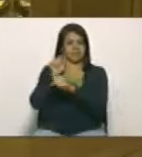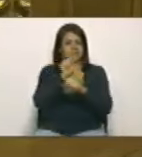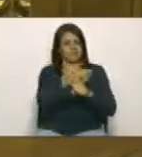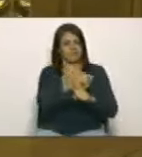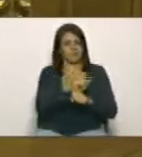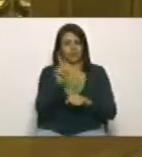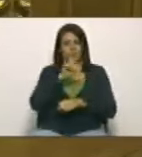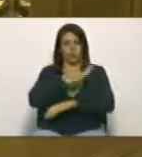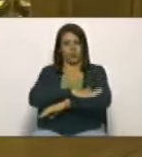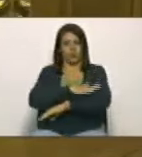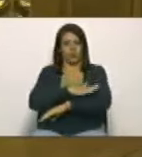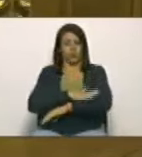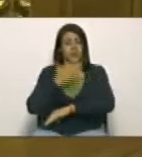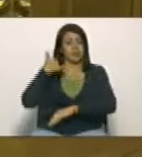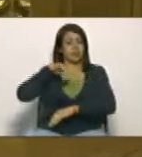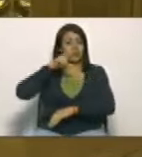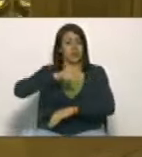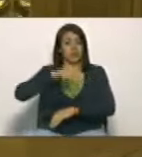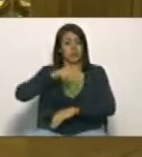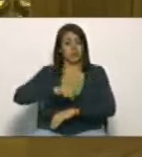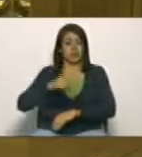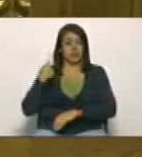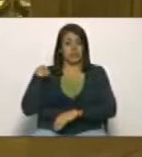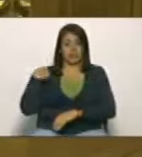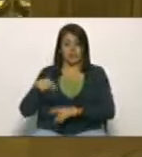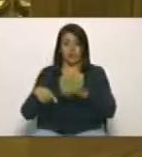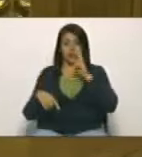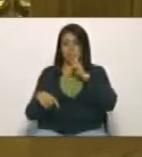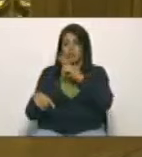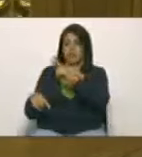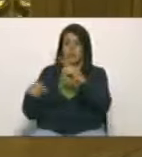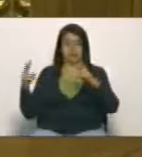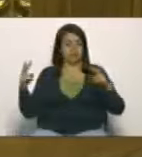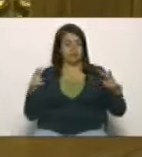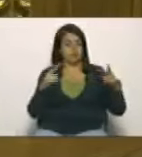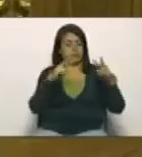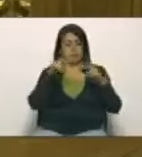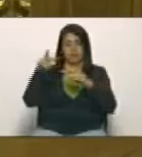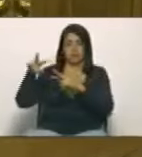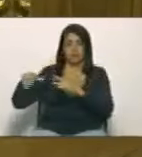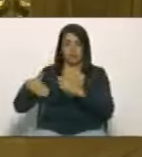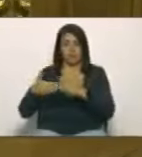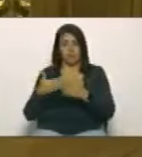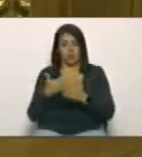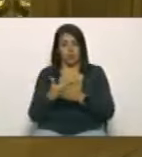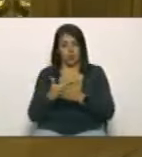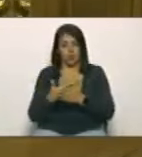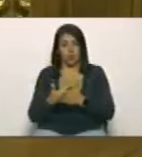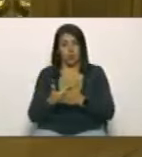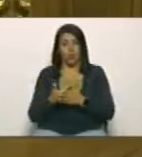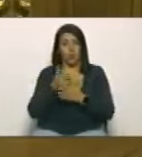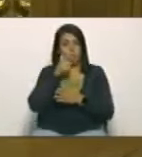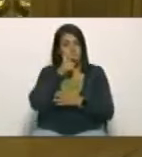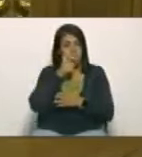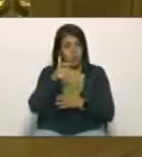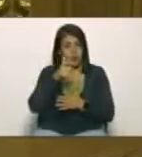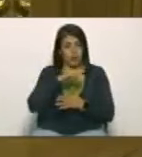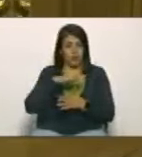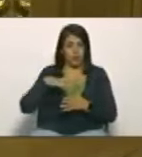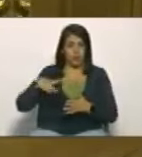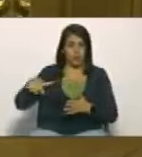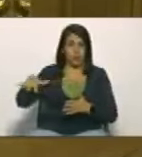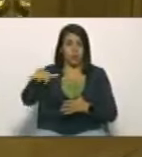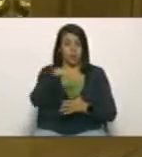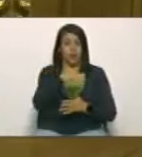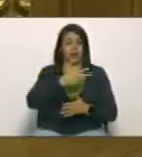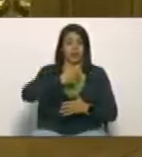de cada quien según sus necesidades. Tenemos que vernos y convertirnos todas y todas como pueblo, sobre todo